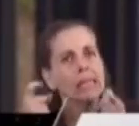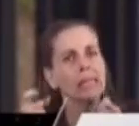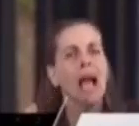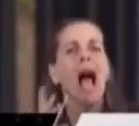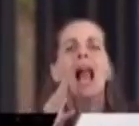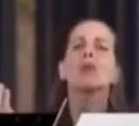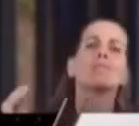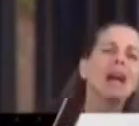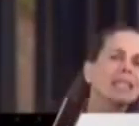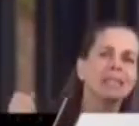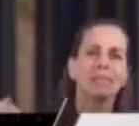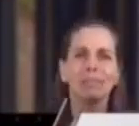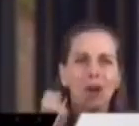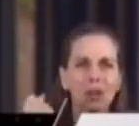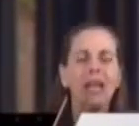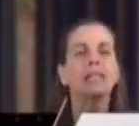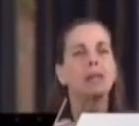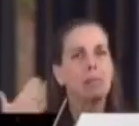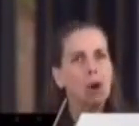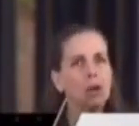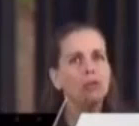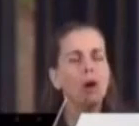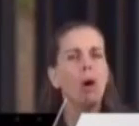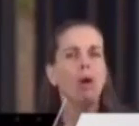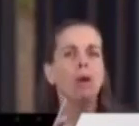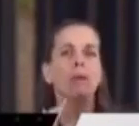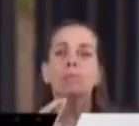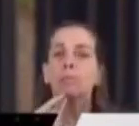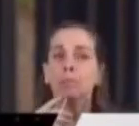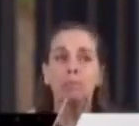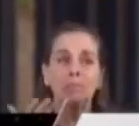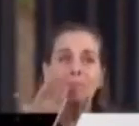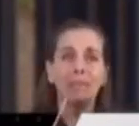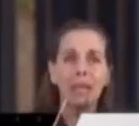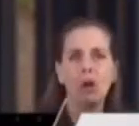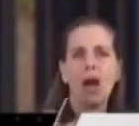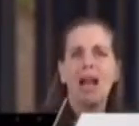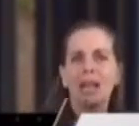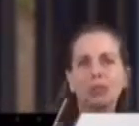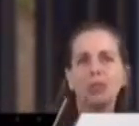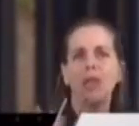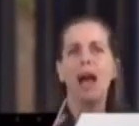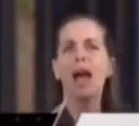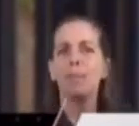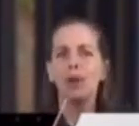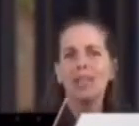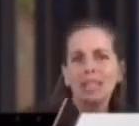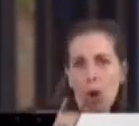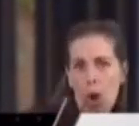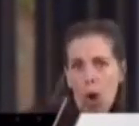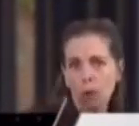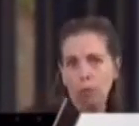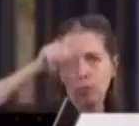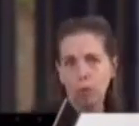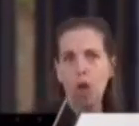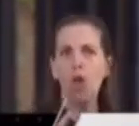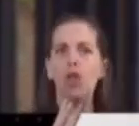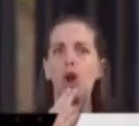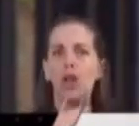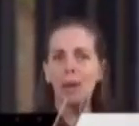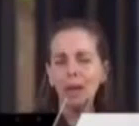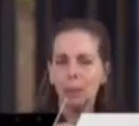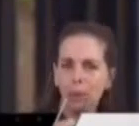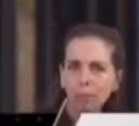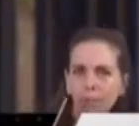eso por eso convoco Al conjunto de la sociedad y a la dirigencia política a que este 2 de abril inauguramos una nueva era de